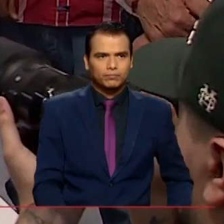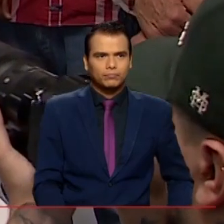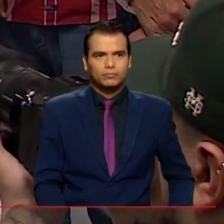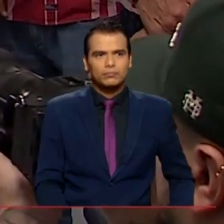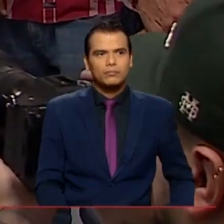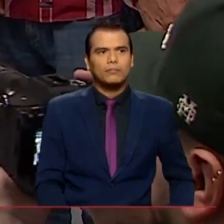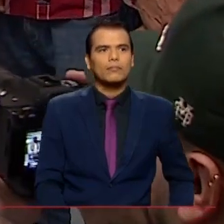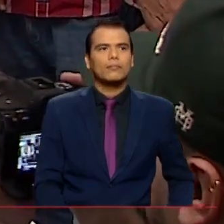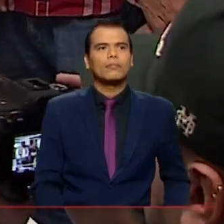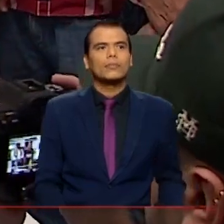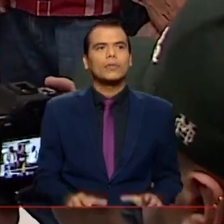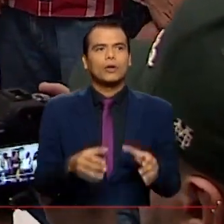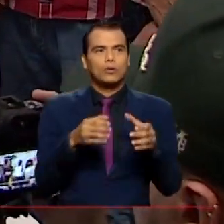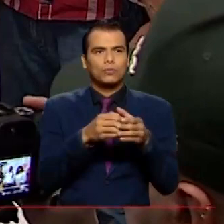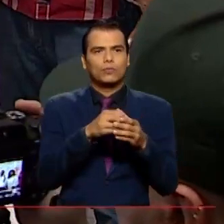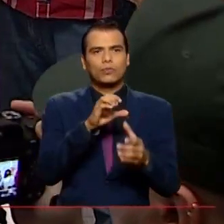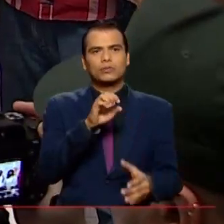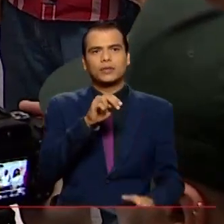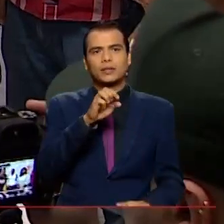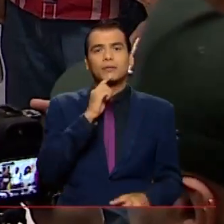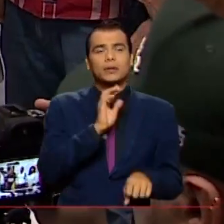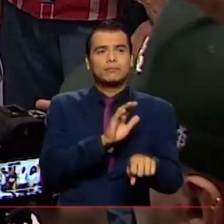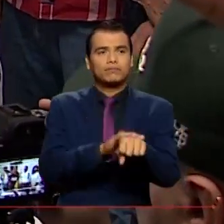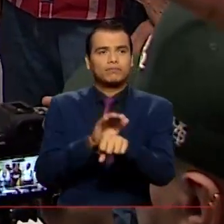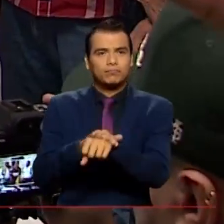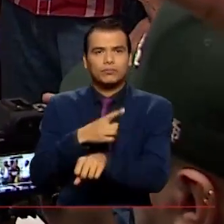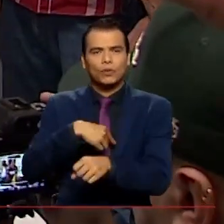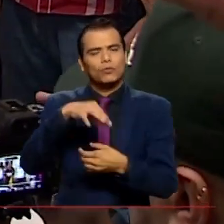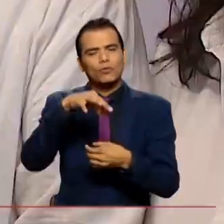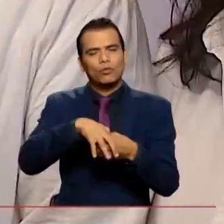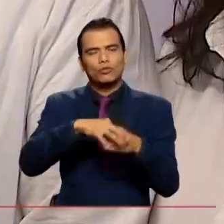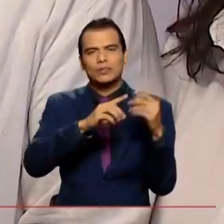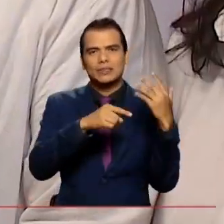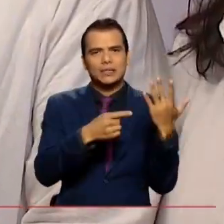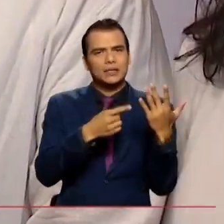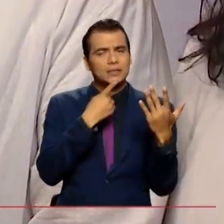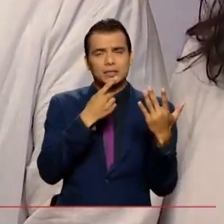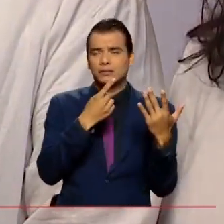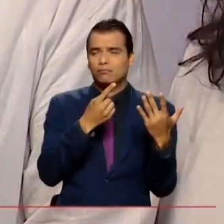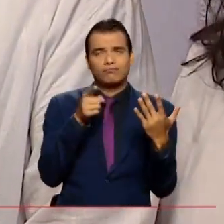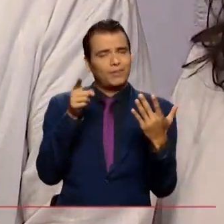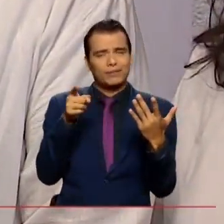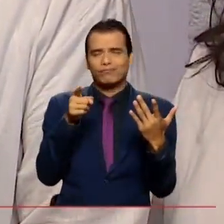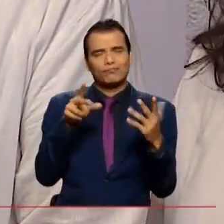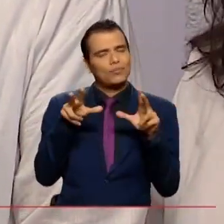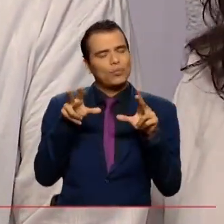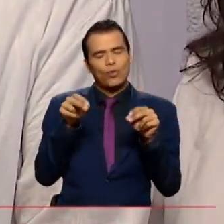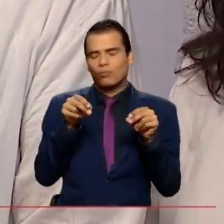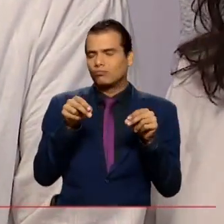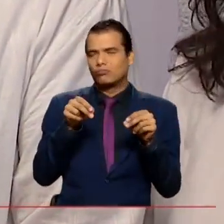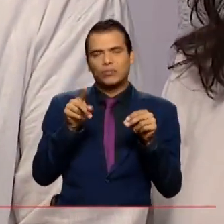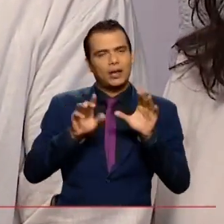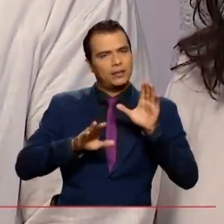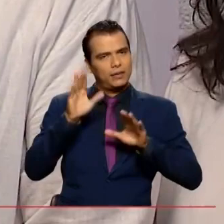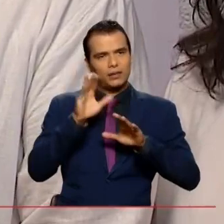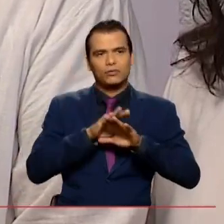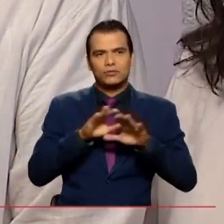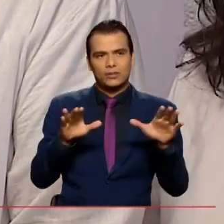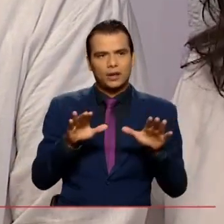La audiencia pública del Consejo Nacional ratificó con una votación de 6 votos a favor y 2 en contra la inhabilidad del empresario Tulio